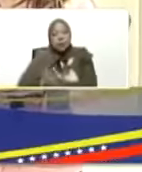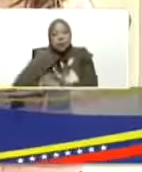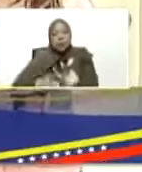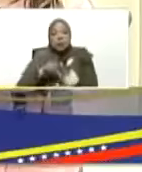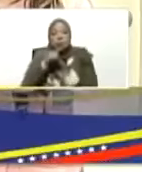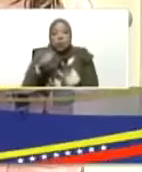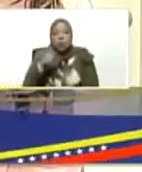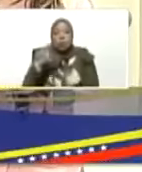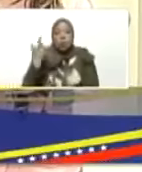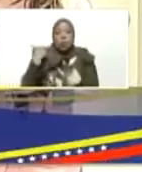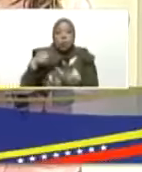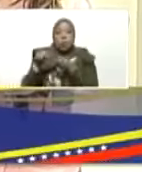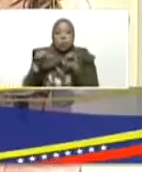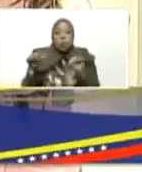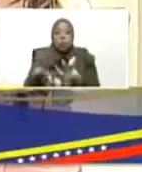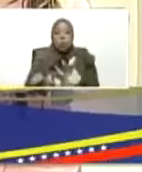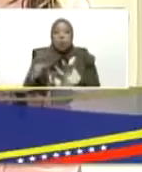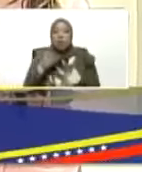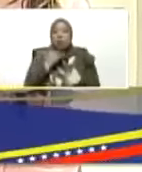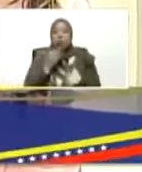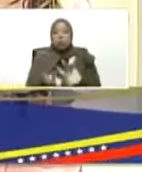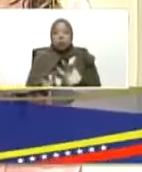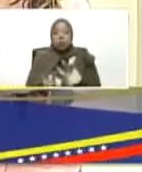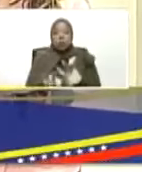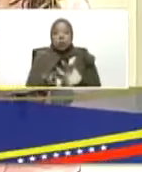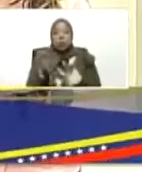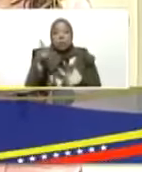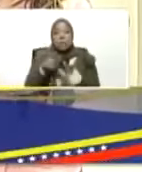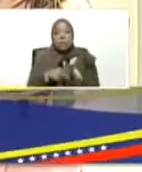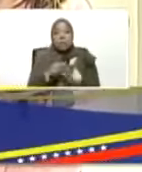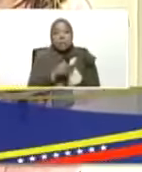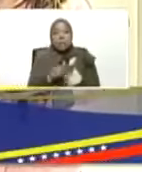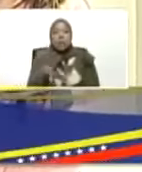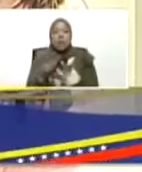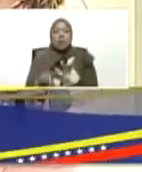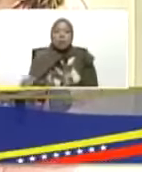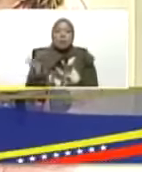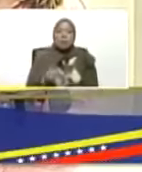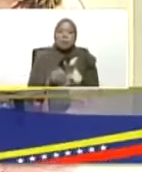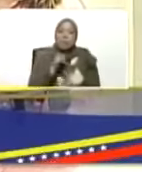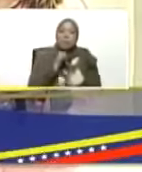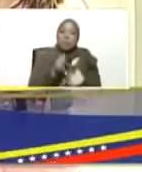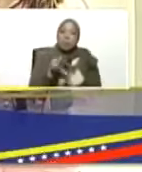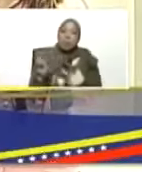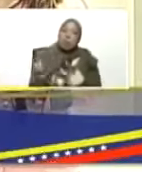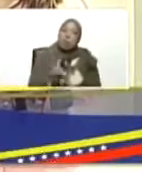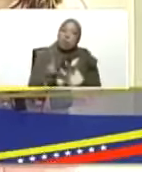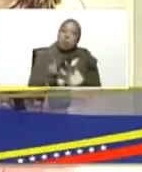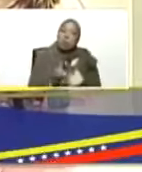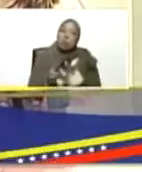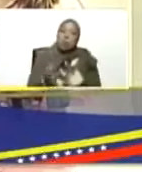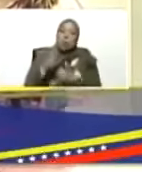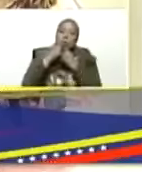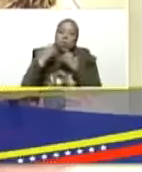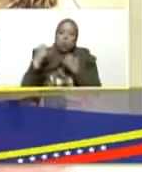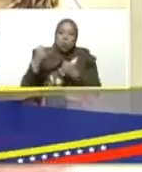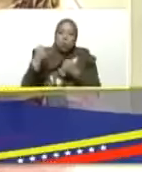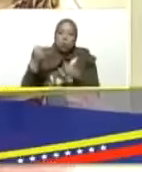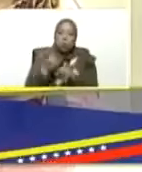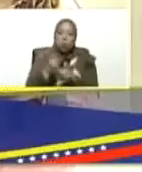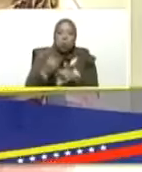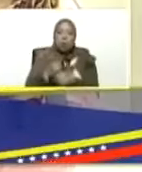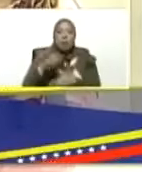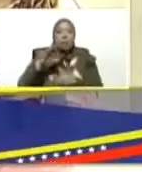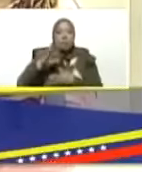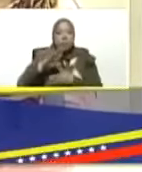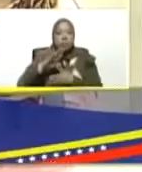paradigma neoliberal fracasado, mil veces fracasado. Y desde Venezuela estamos diciendo,